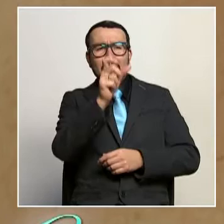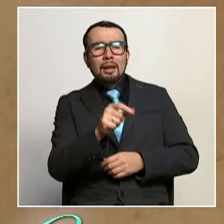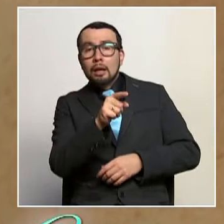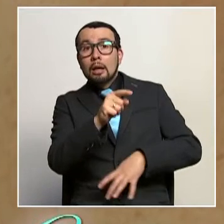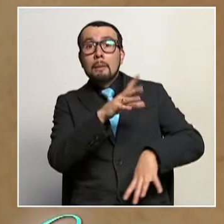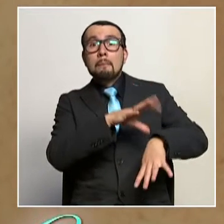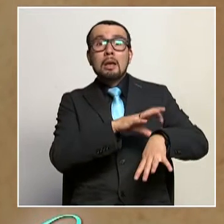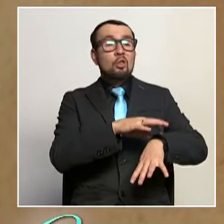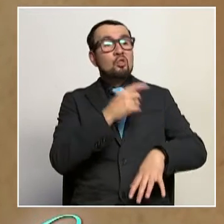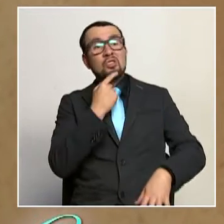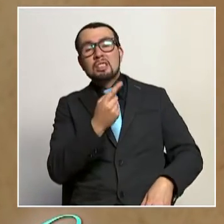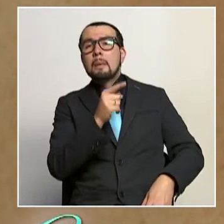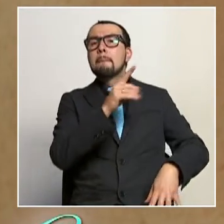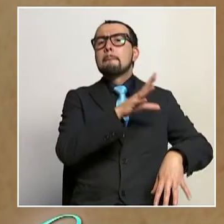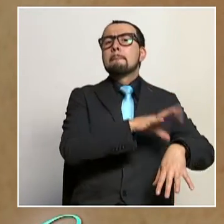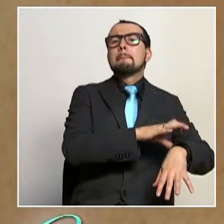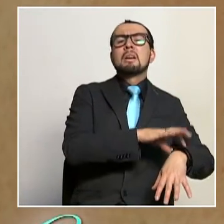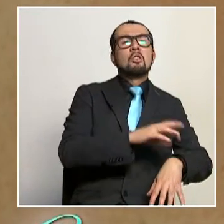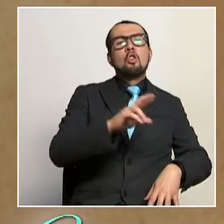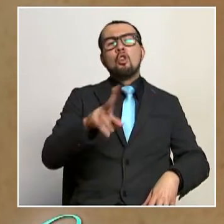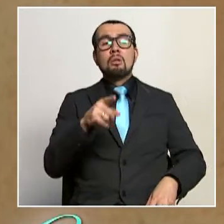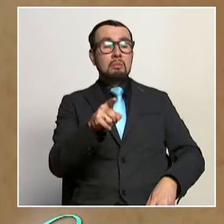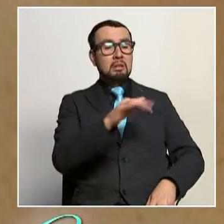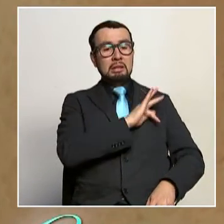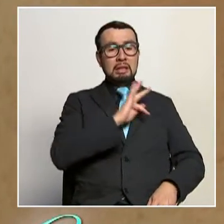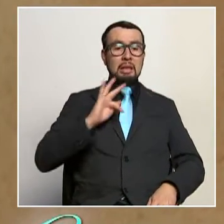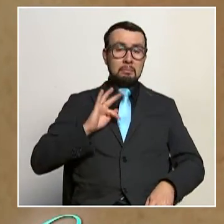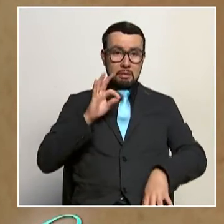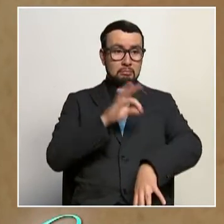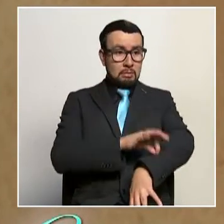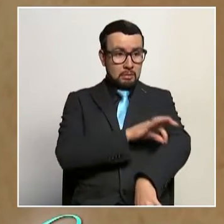hace llamar médico alternativo porque hace terapia neural,